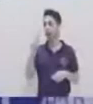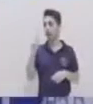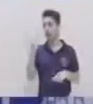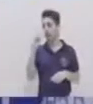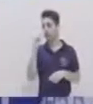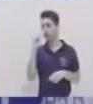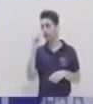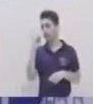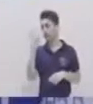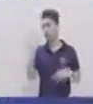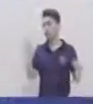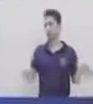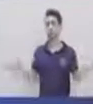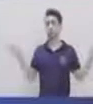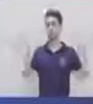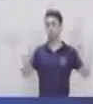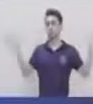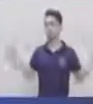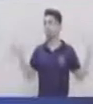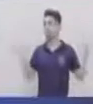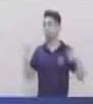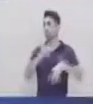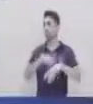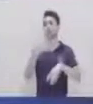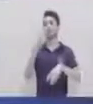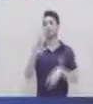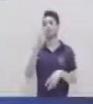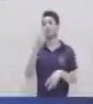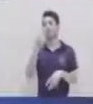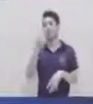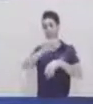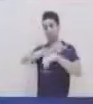como se le conoce también. Vamos a hacer por 20 segundos.